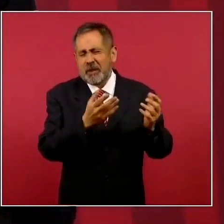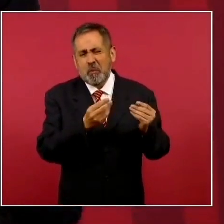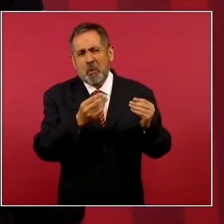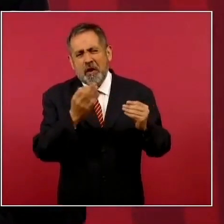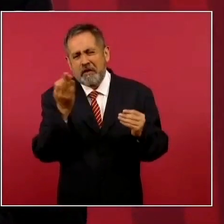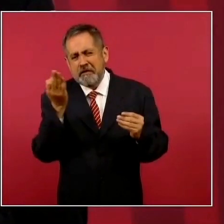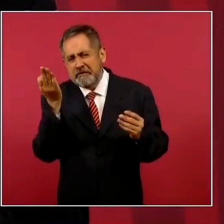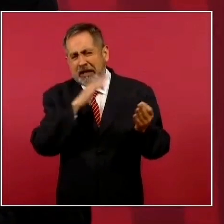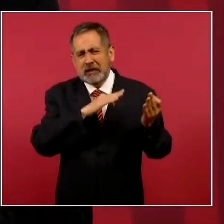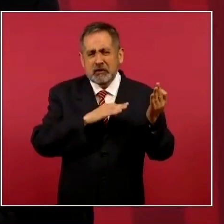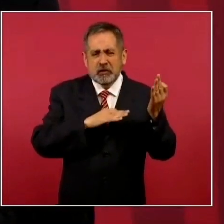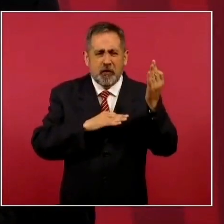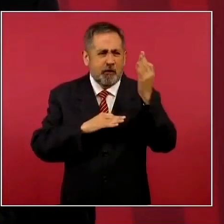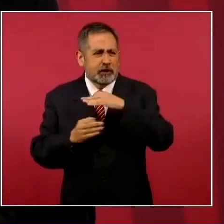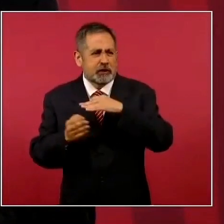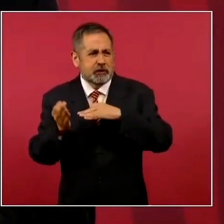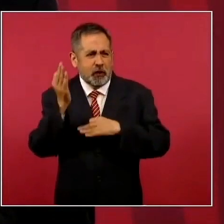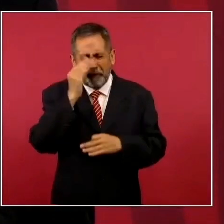falsedad.